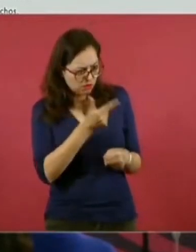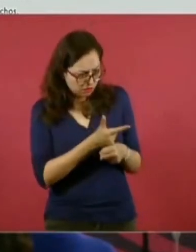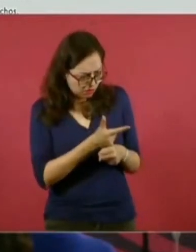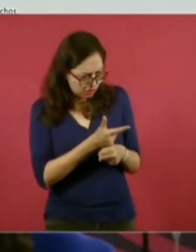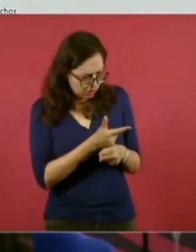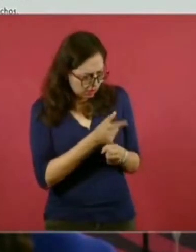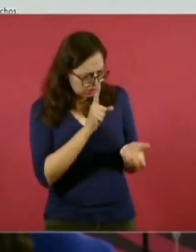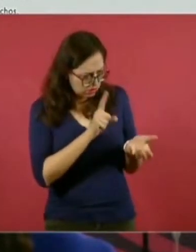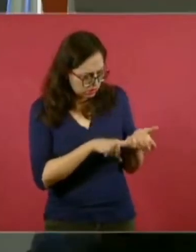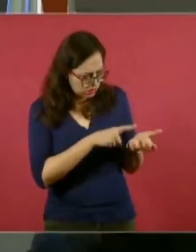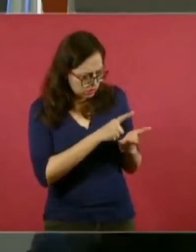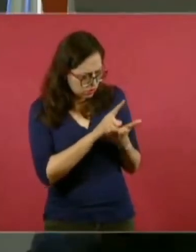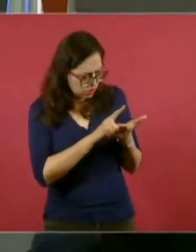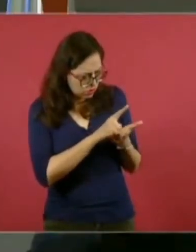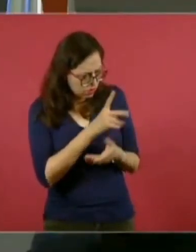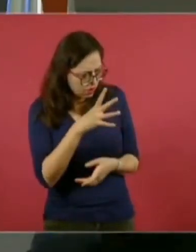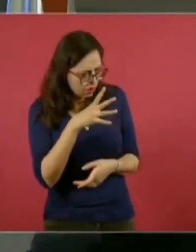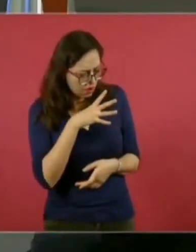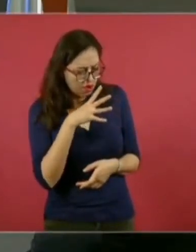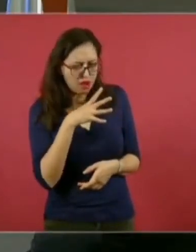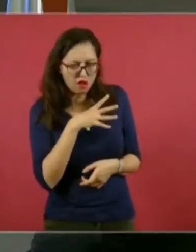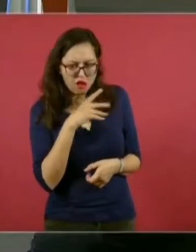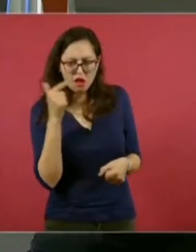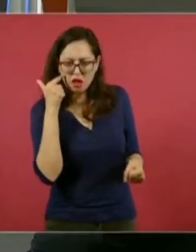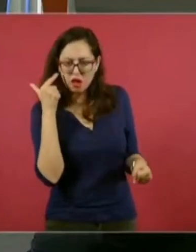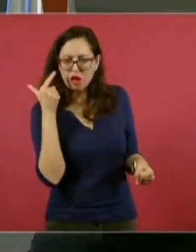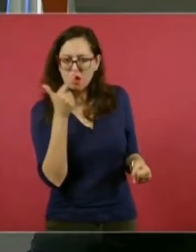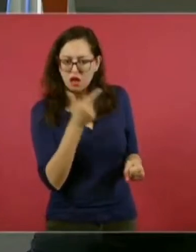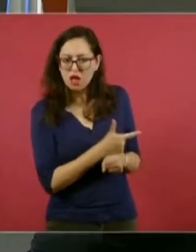estaban extrayendo